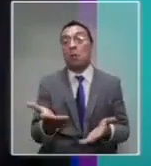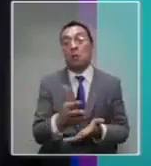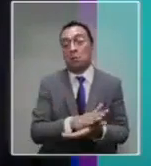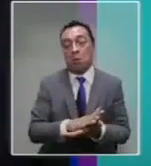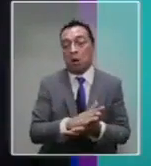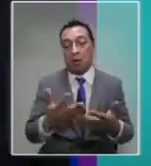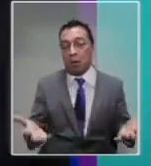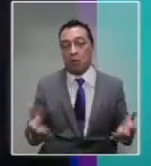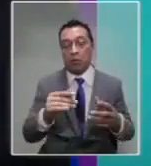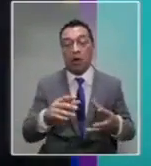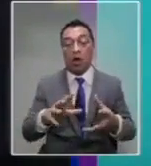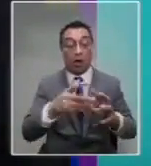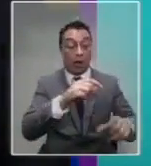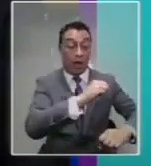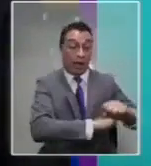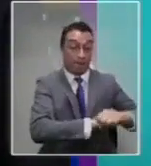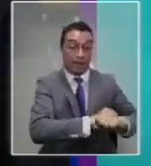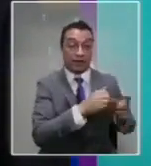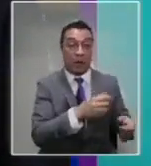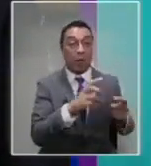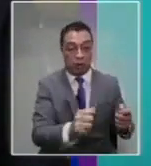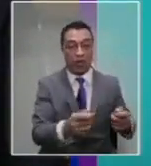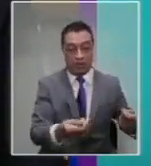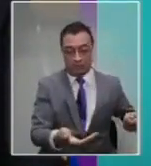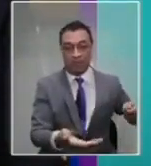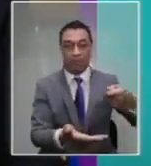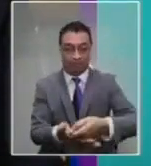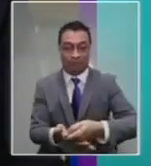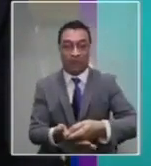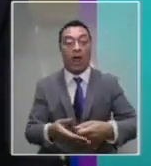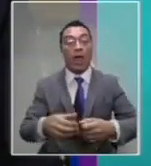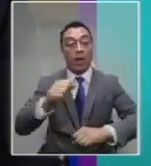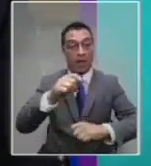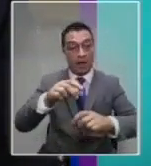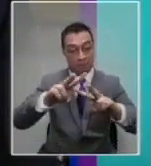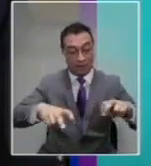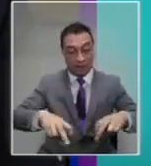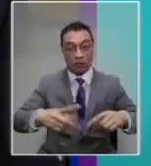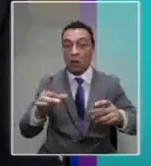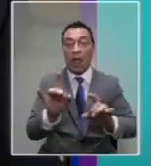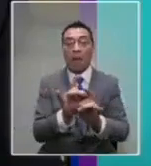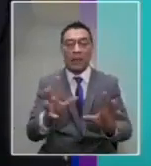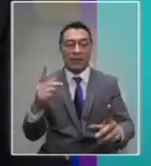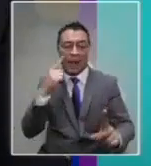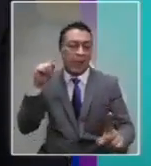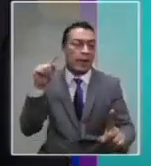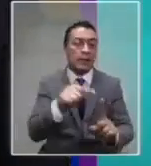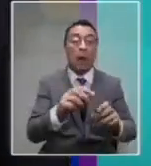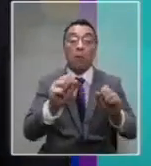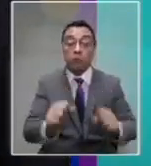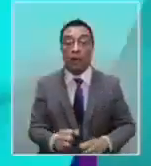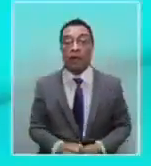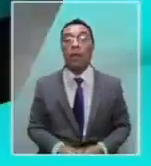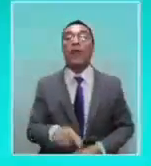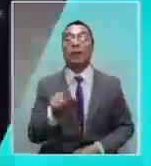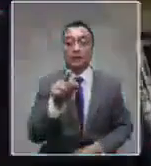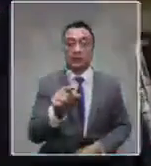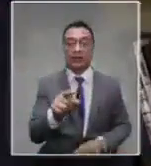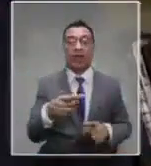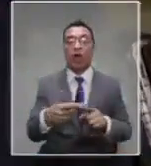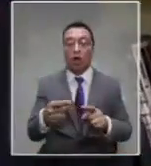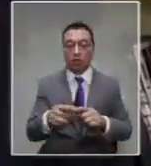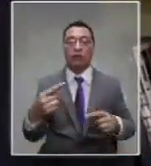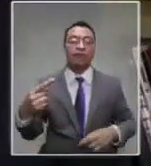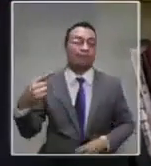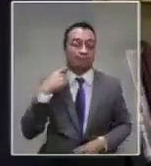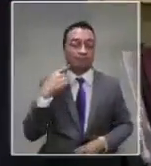mundo de las empresas puedan financiar investigaciones concretamente respecto de cosas muy específicas? Bueno, ese es el otro